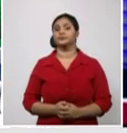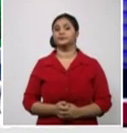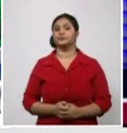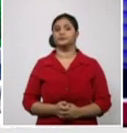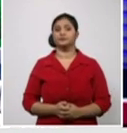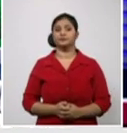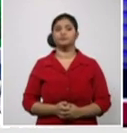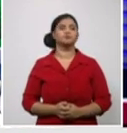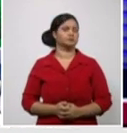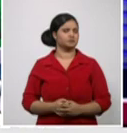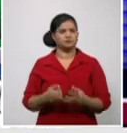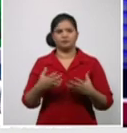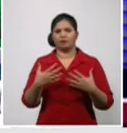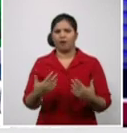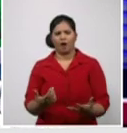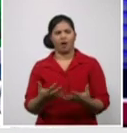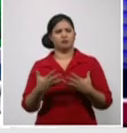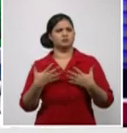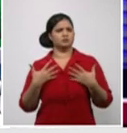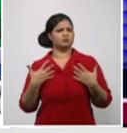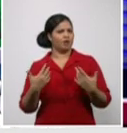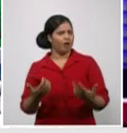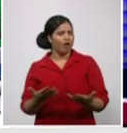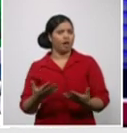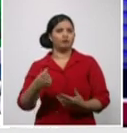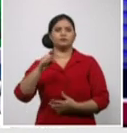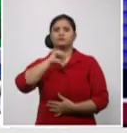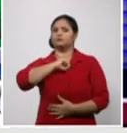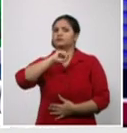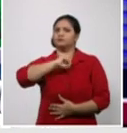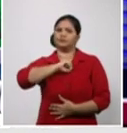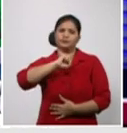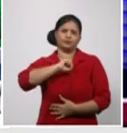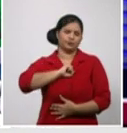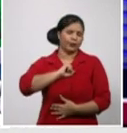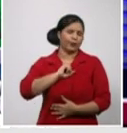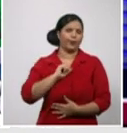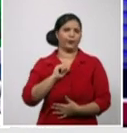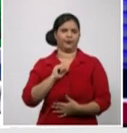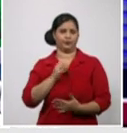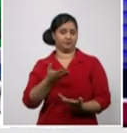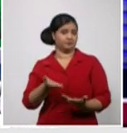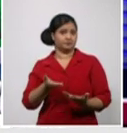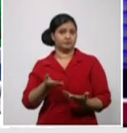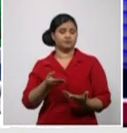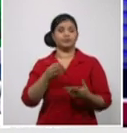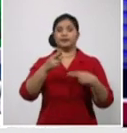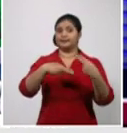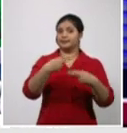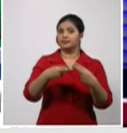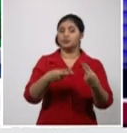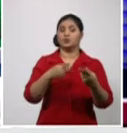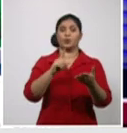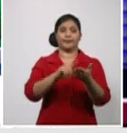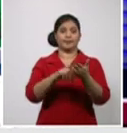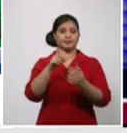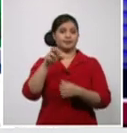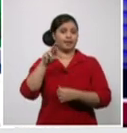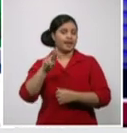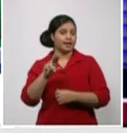equilibrio, tos seca, una hiperglicemia. Se evaluó en los servicios de